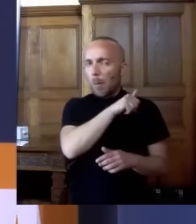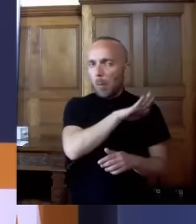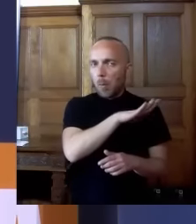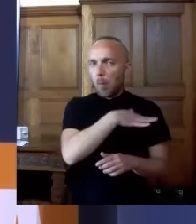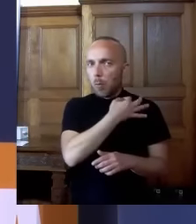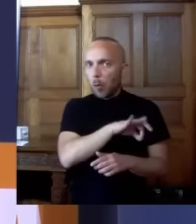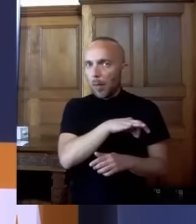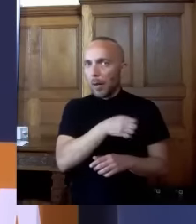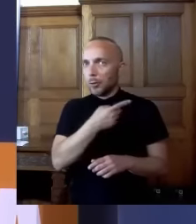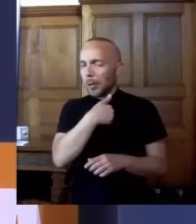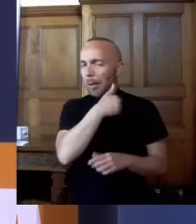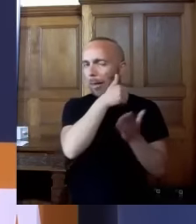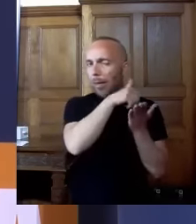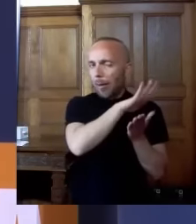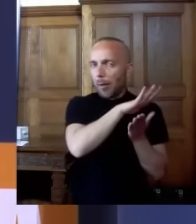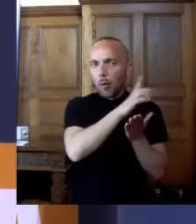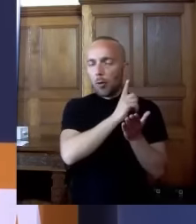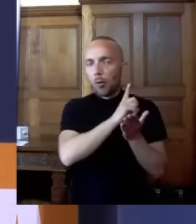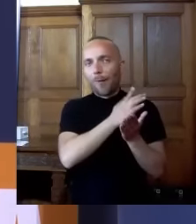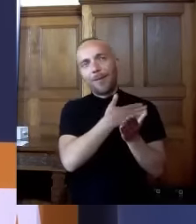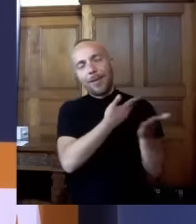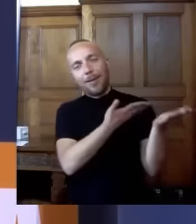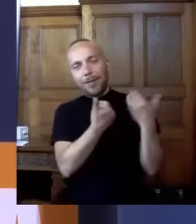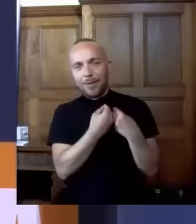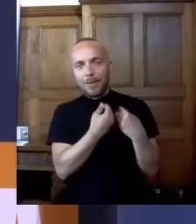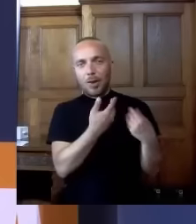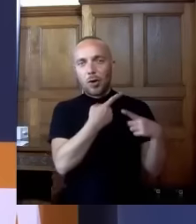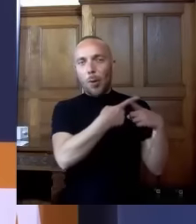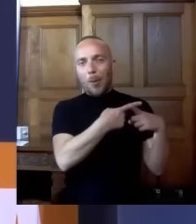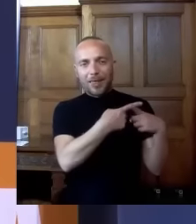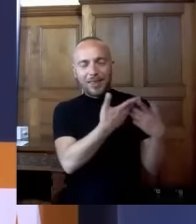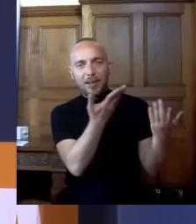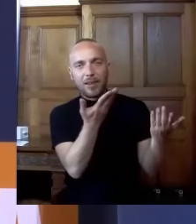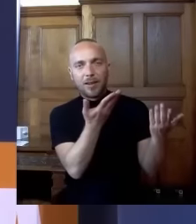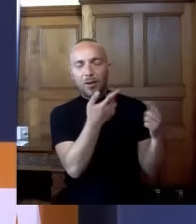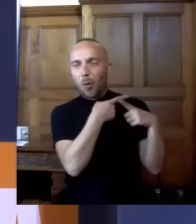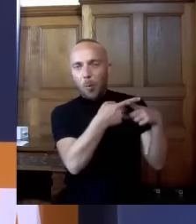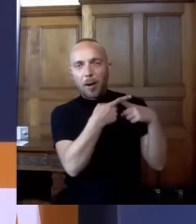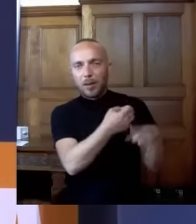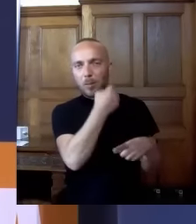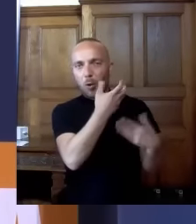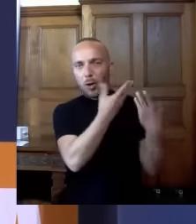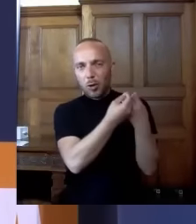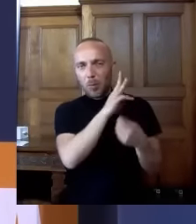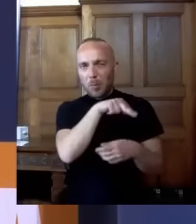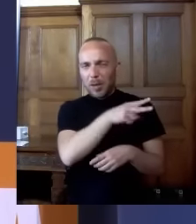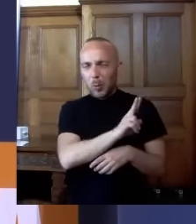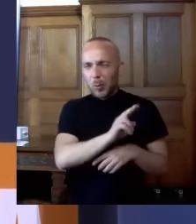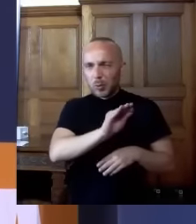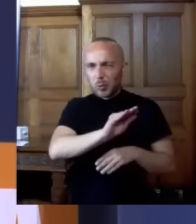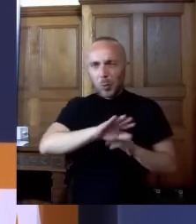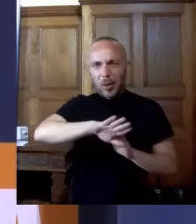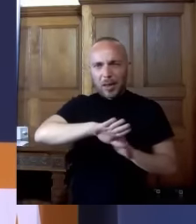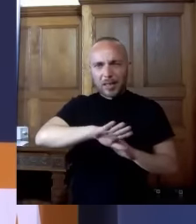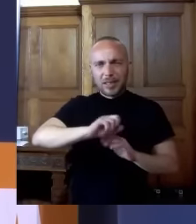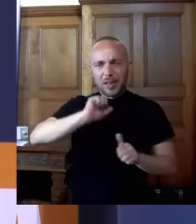disputar se ha decidido compartirlo compartirlo con el pnv en lugar con esta derecha que lleva gobernando